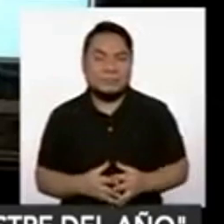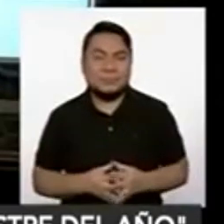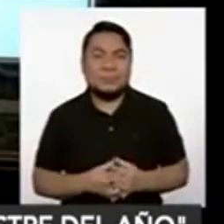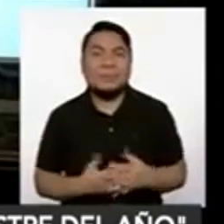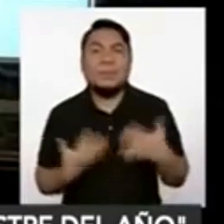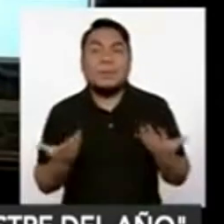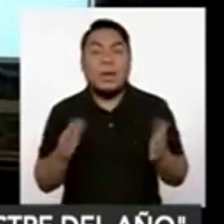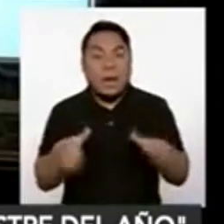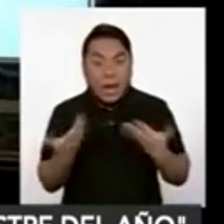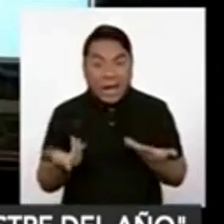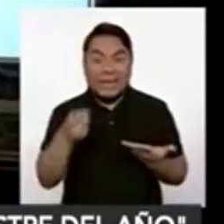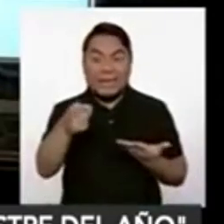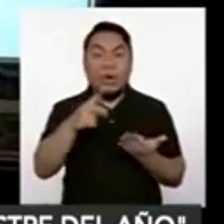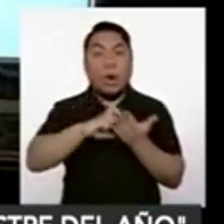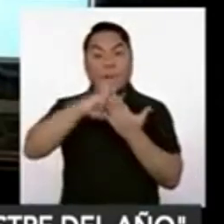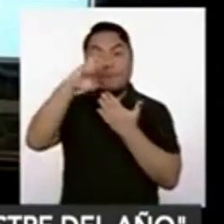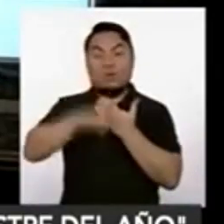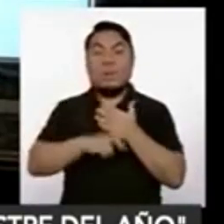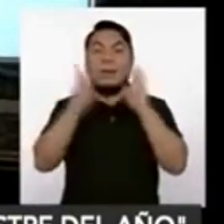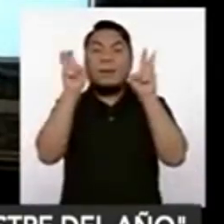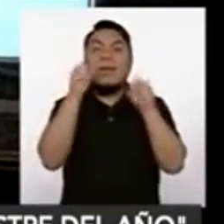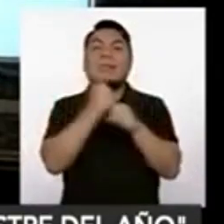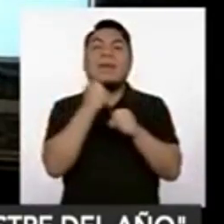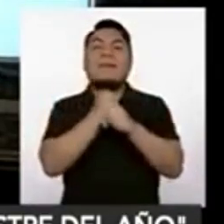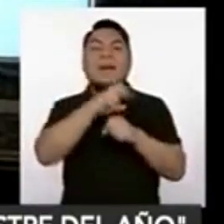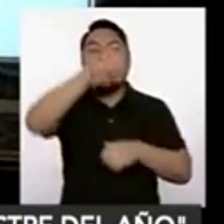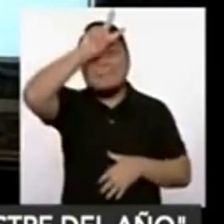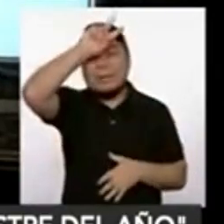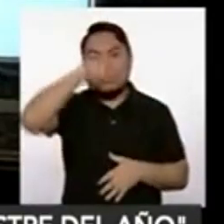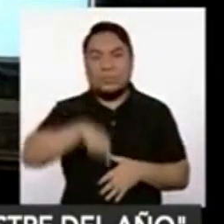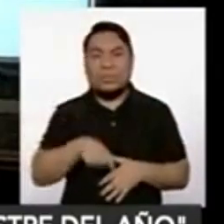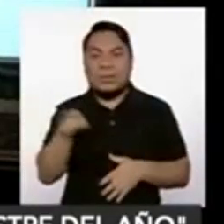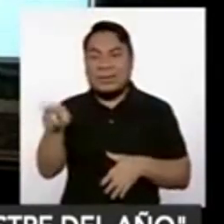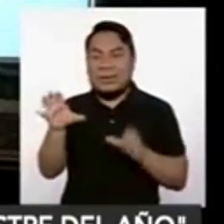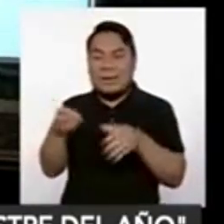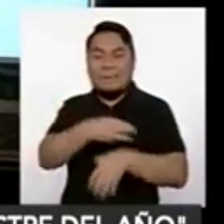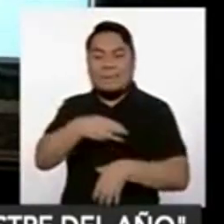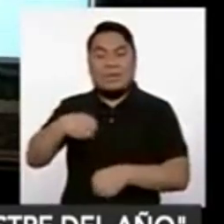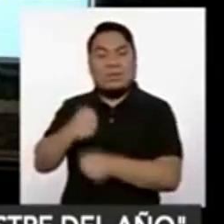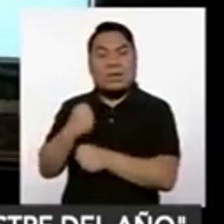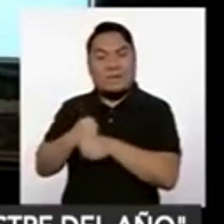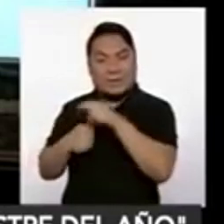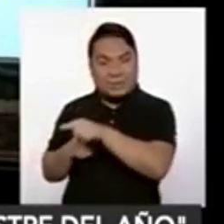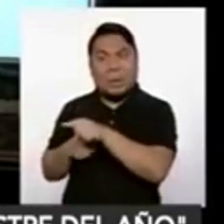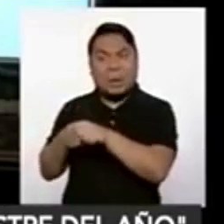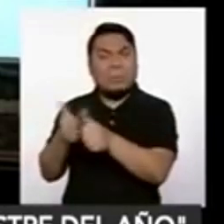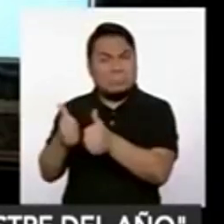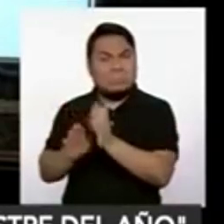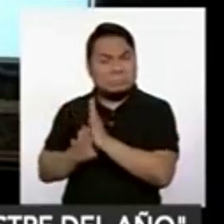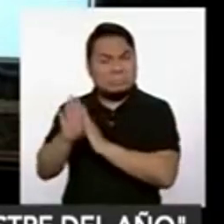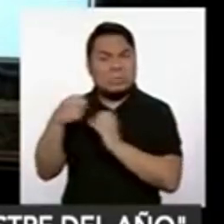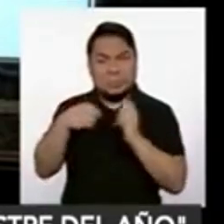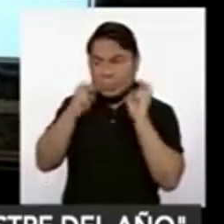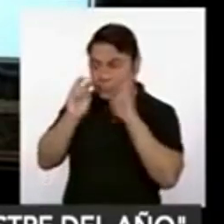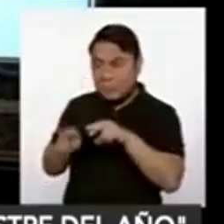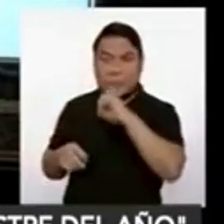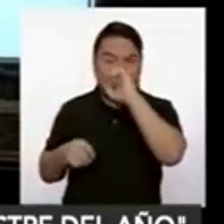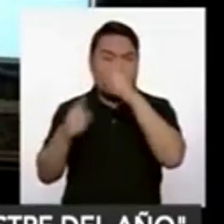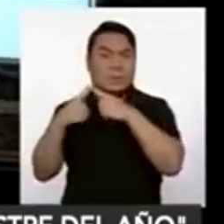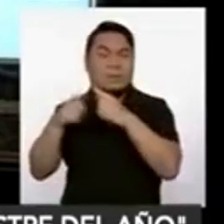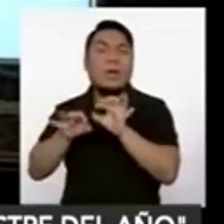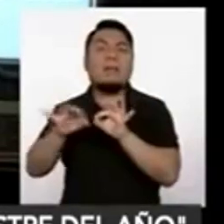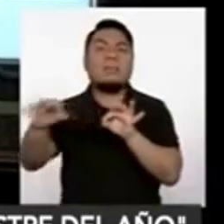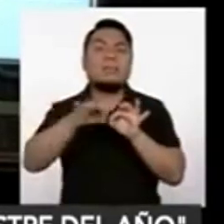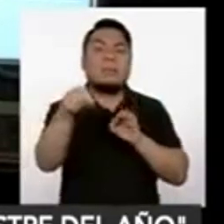Hay el programa Trabaja Perú, del sector trabajo, que funciona muy bien. Lo hemos visto en diversas